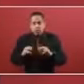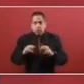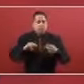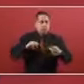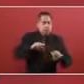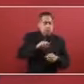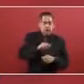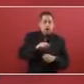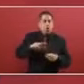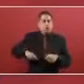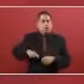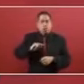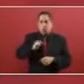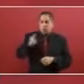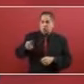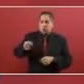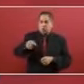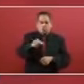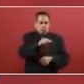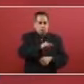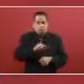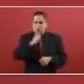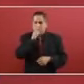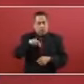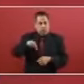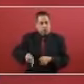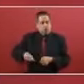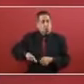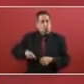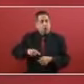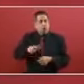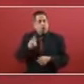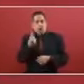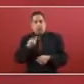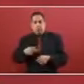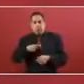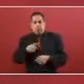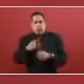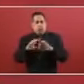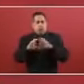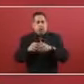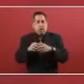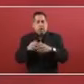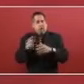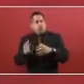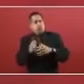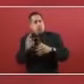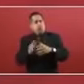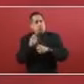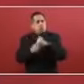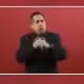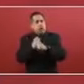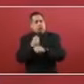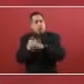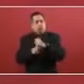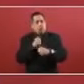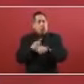alternancia, no puede permanecer una sola organización mucho